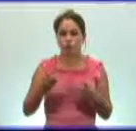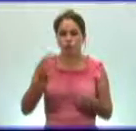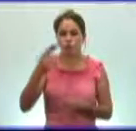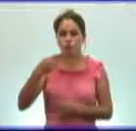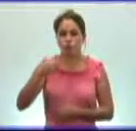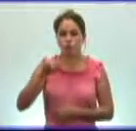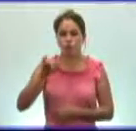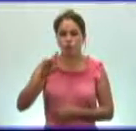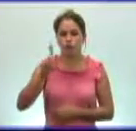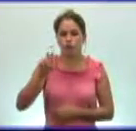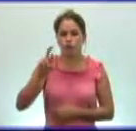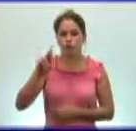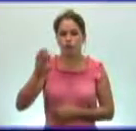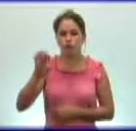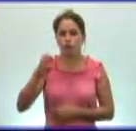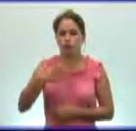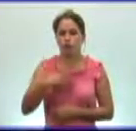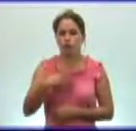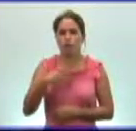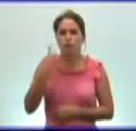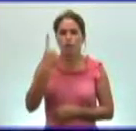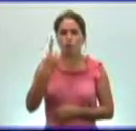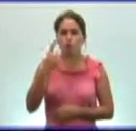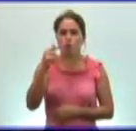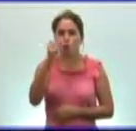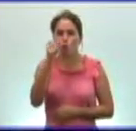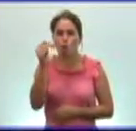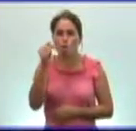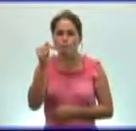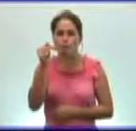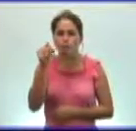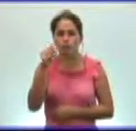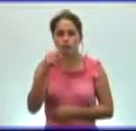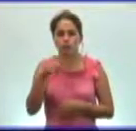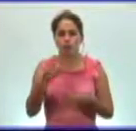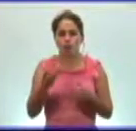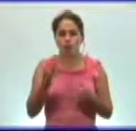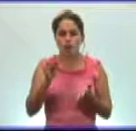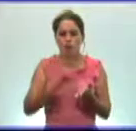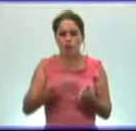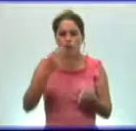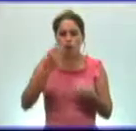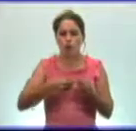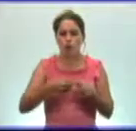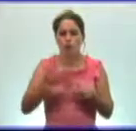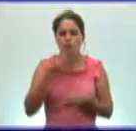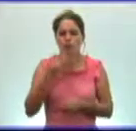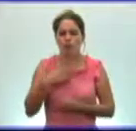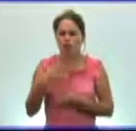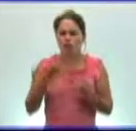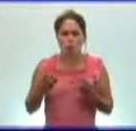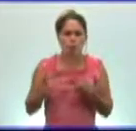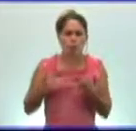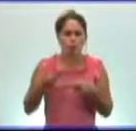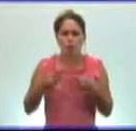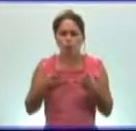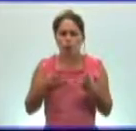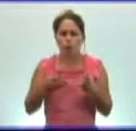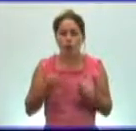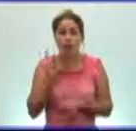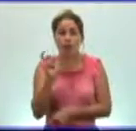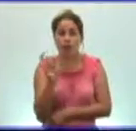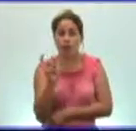presenta el número de oxidación 1-. Y a la hora de nombrarlo, ¿cómo lo nombraríamos? Pues utilizamos la palabra